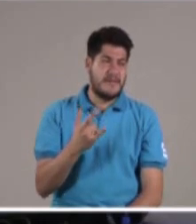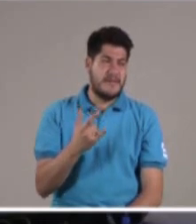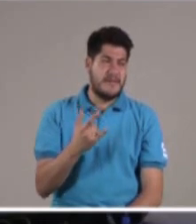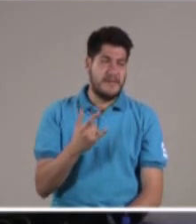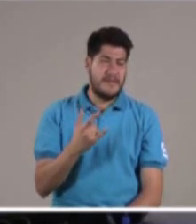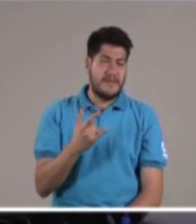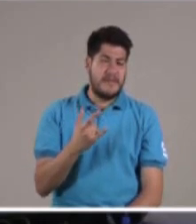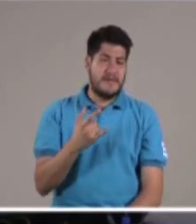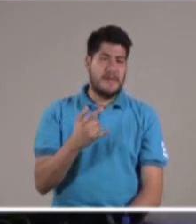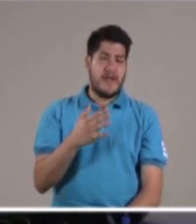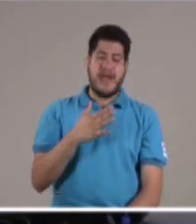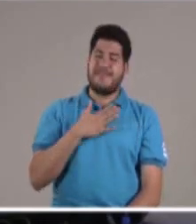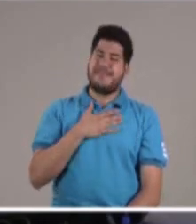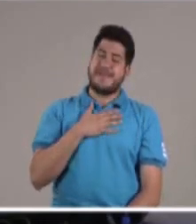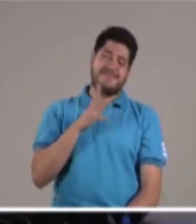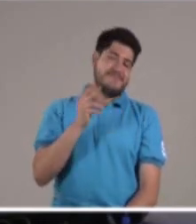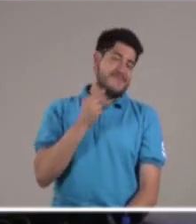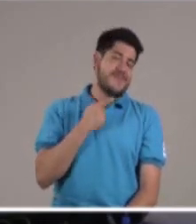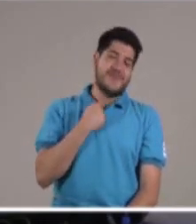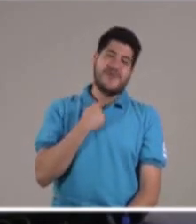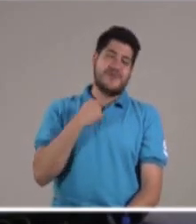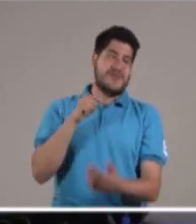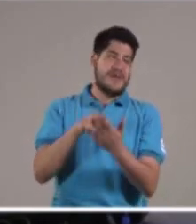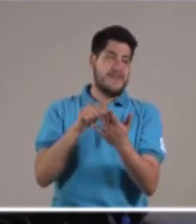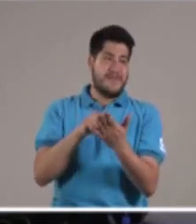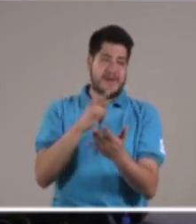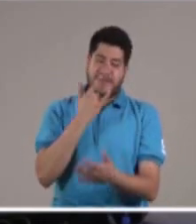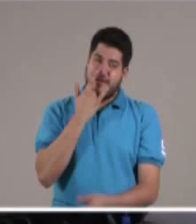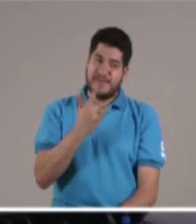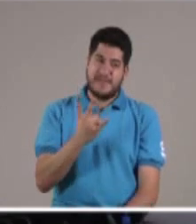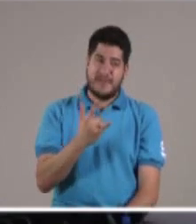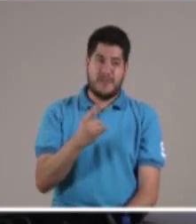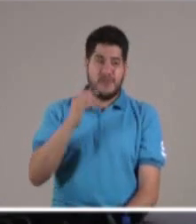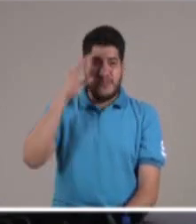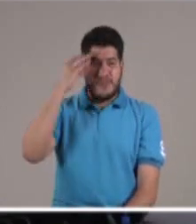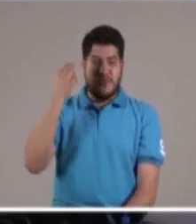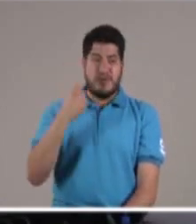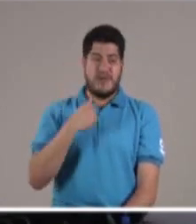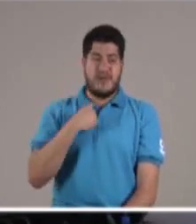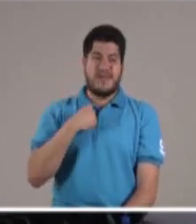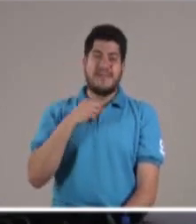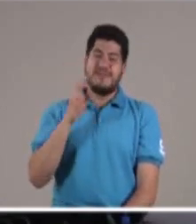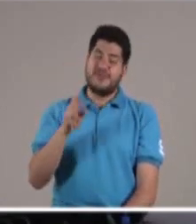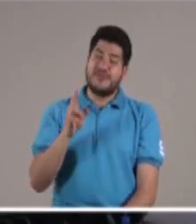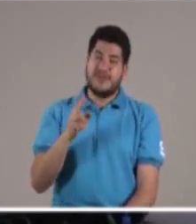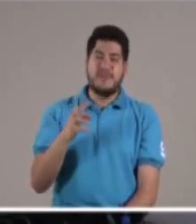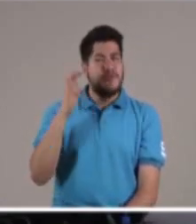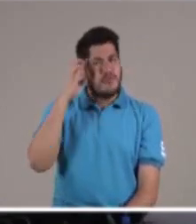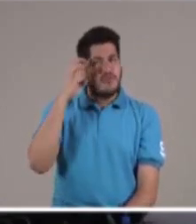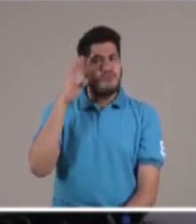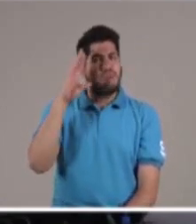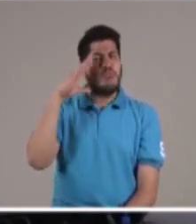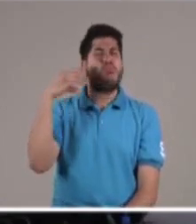a mí cuando no me gusta que me pidan perdón porque siempre me surge la duda por qué